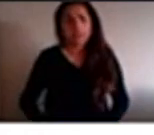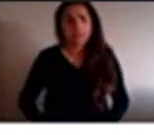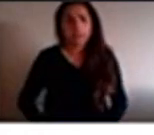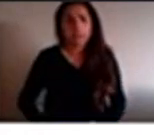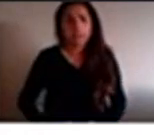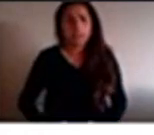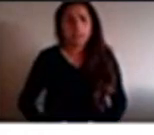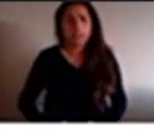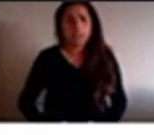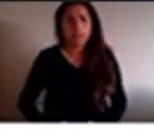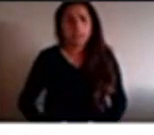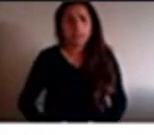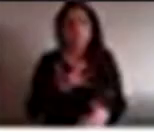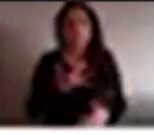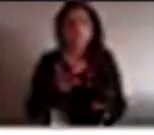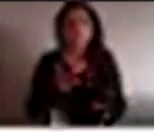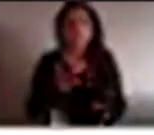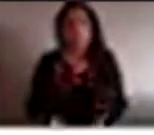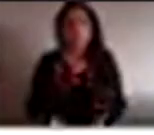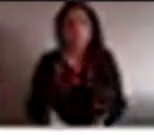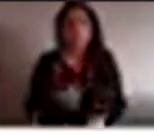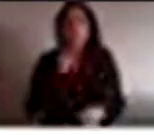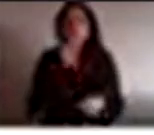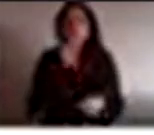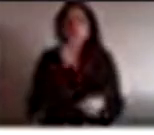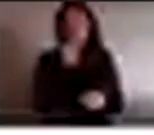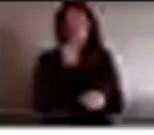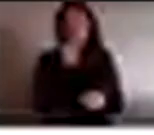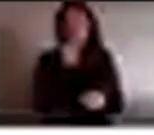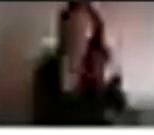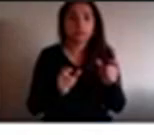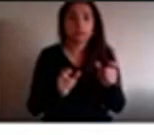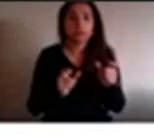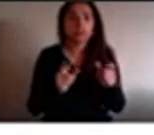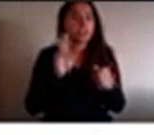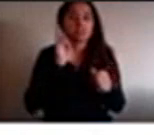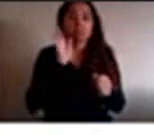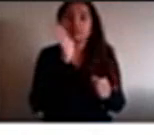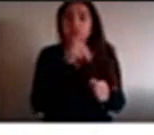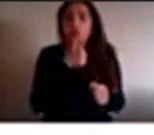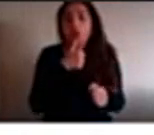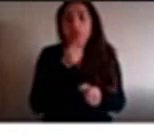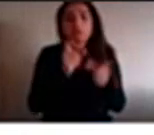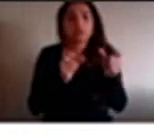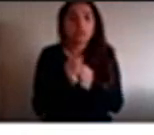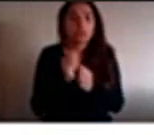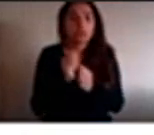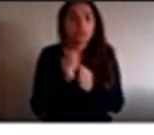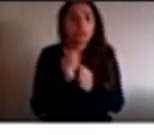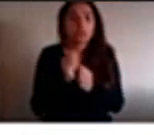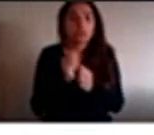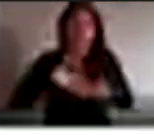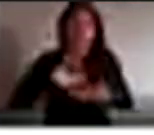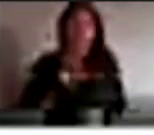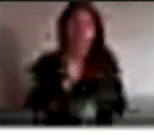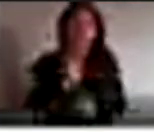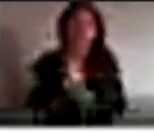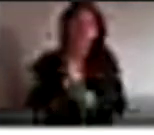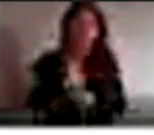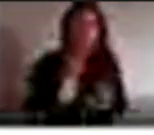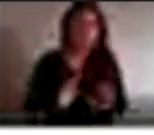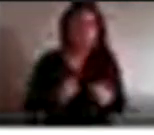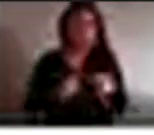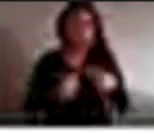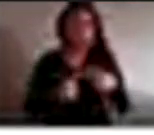la empresa o la falta de personas interesadas en las ofertas de trabajo que se hayan formulado.